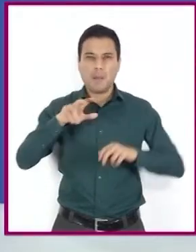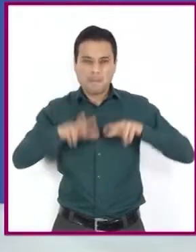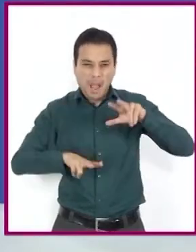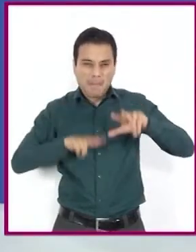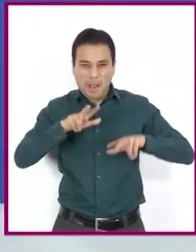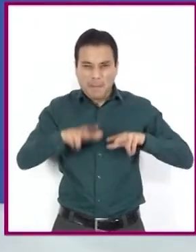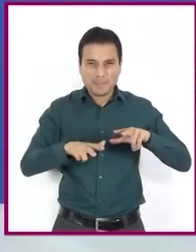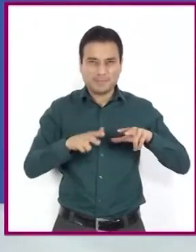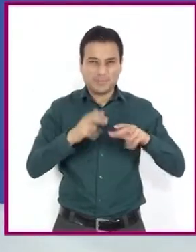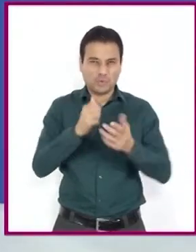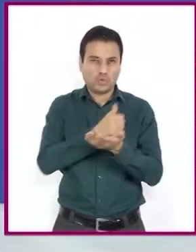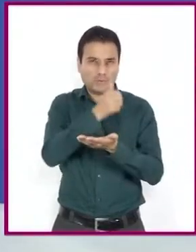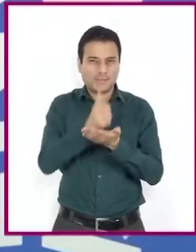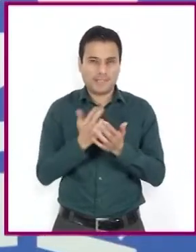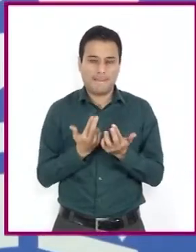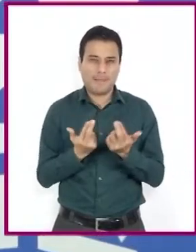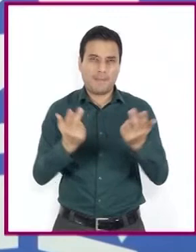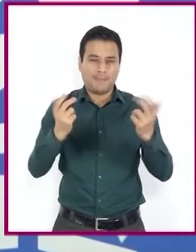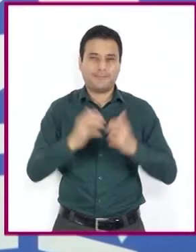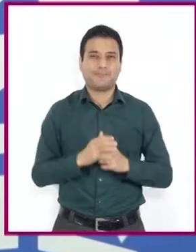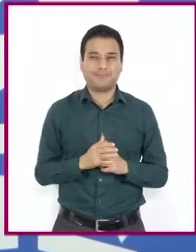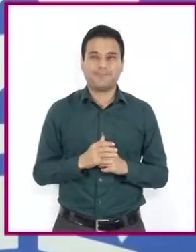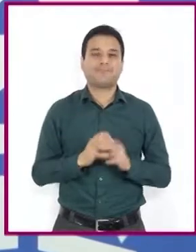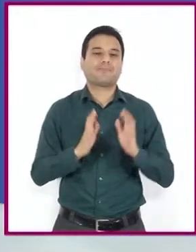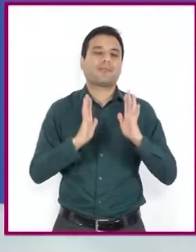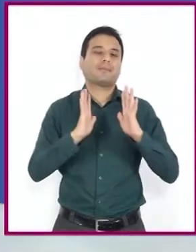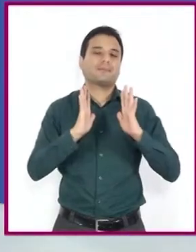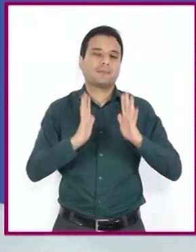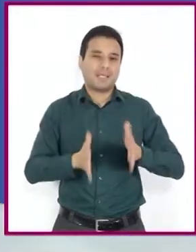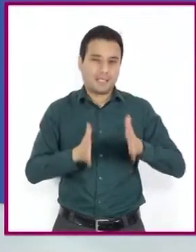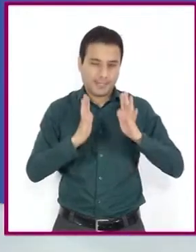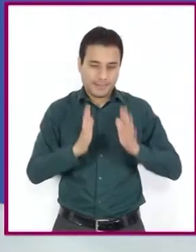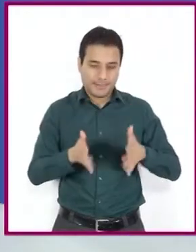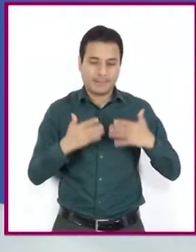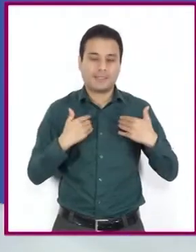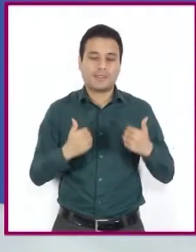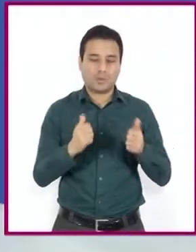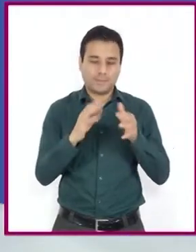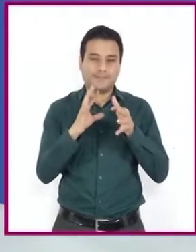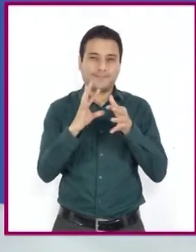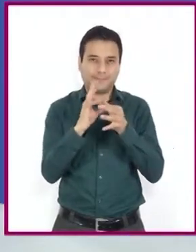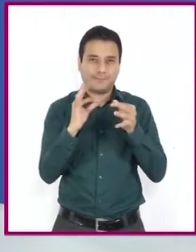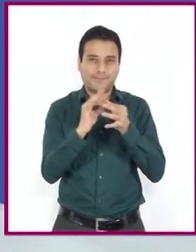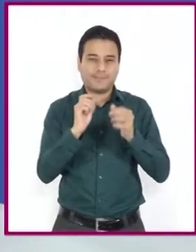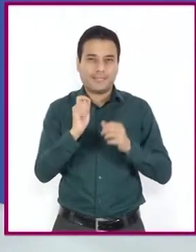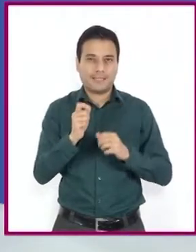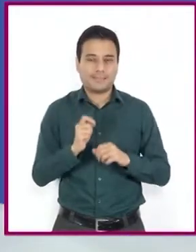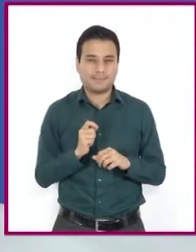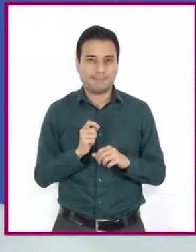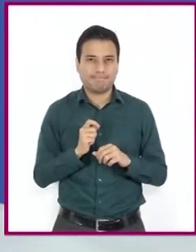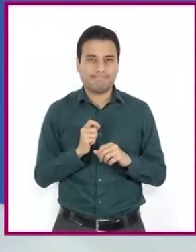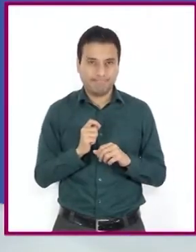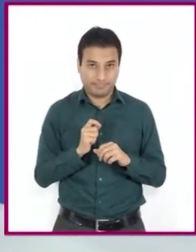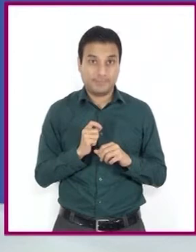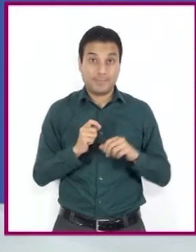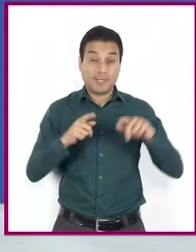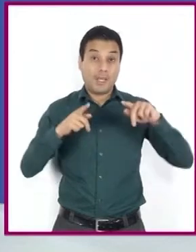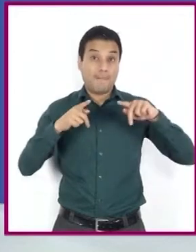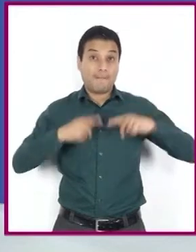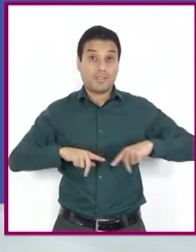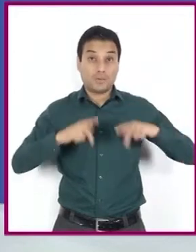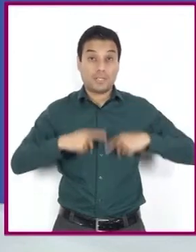entendemos muy bien lo que quiere explicar, pues con ella es más fácil entender cuándo afirmar que efectivamente el